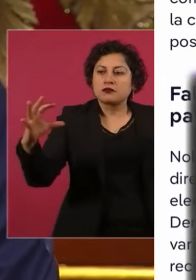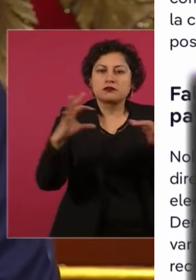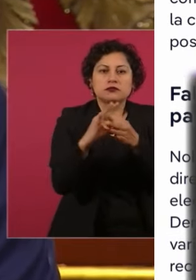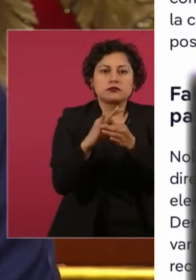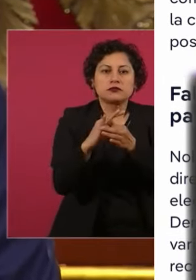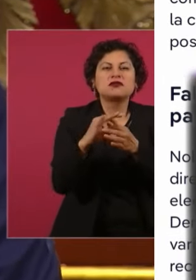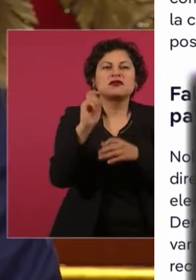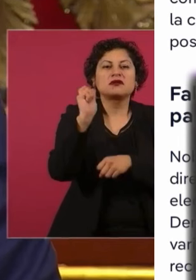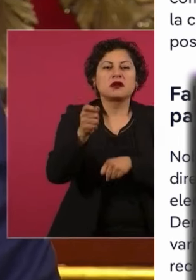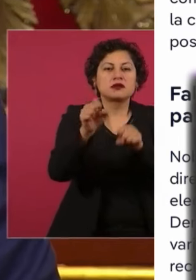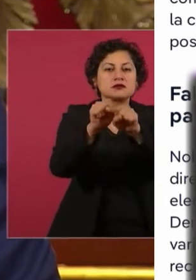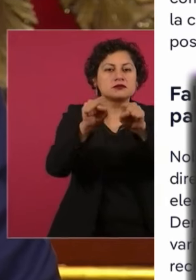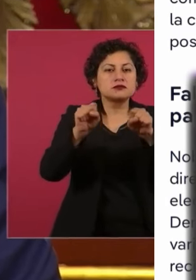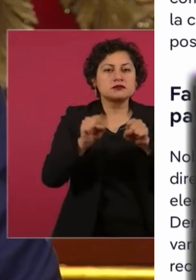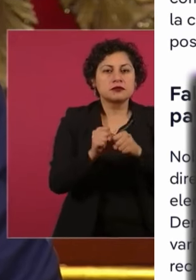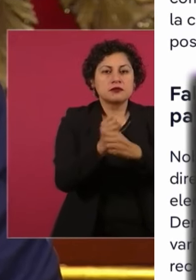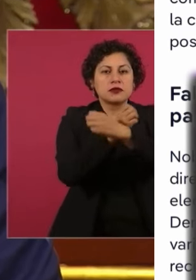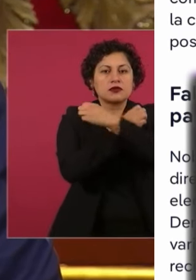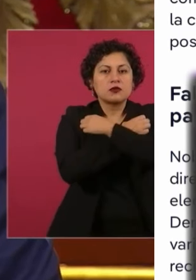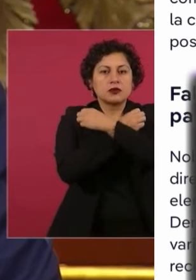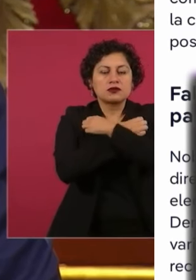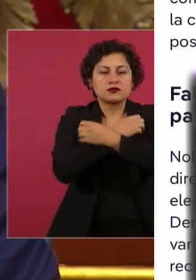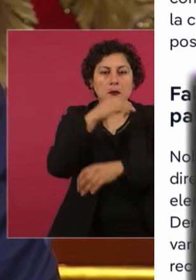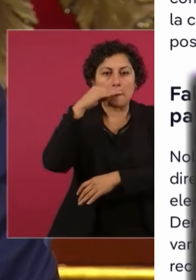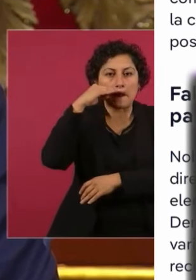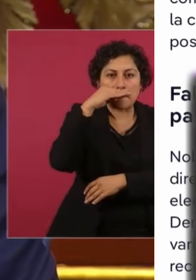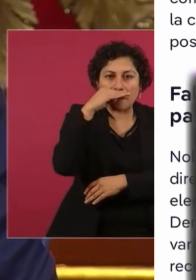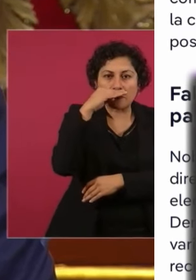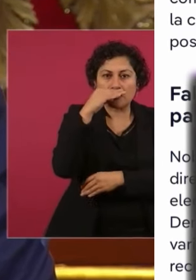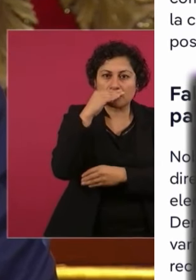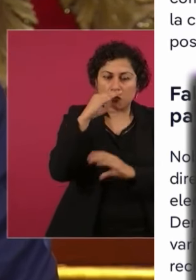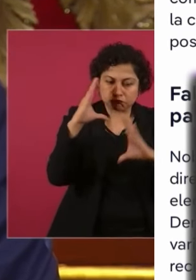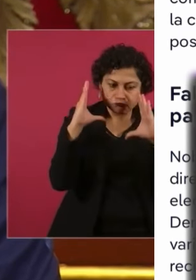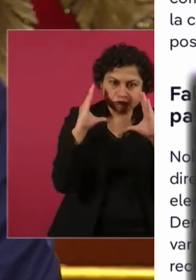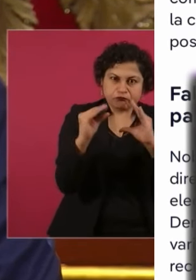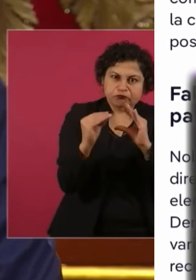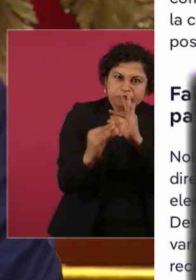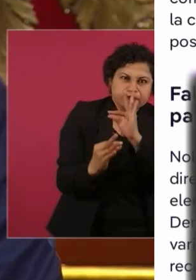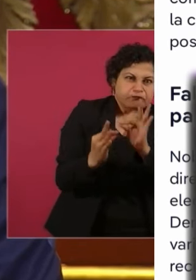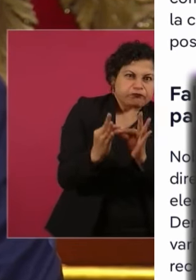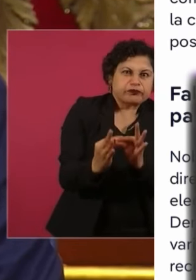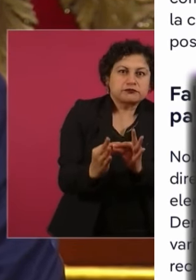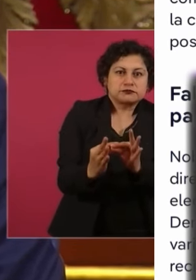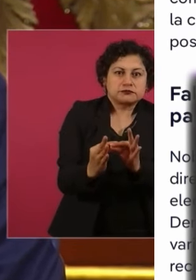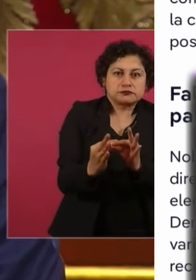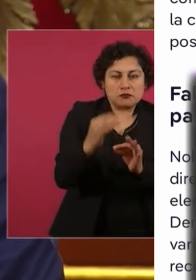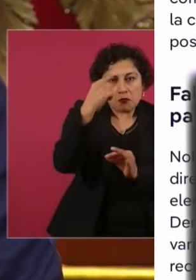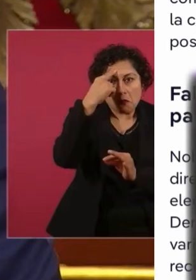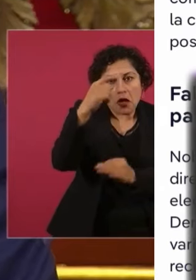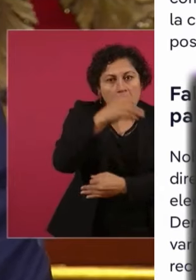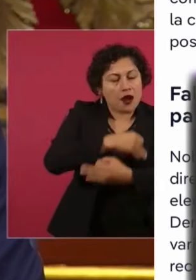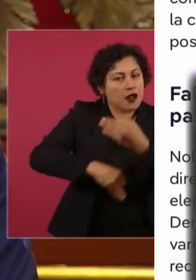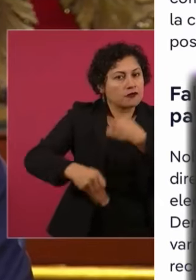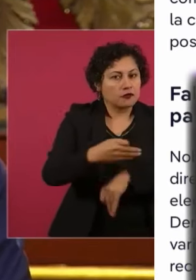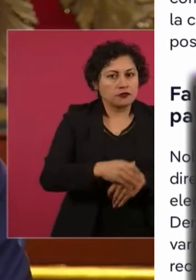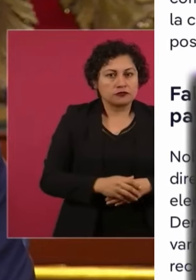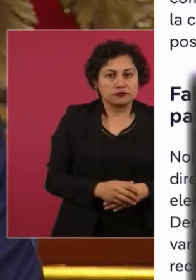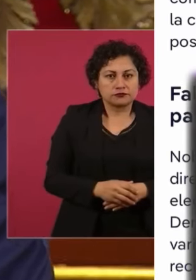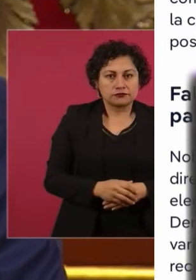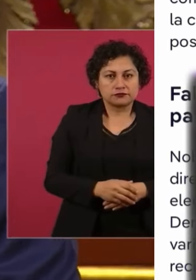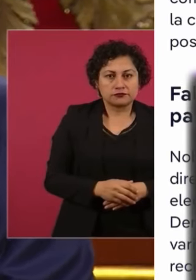35 años. Así es, compañeros, recuerden que para poder elegir a un presidente tenemos que saber todo acerca de